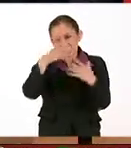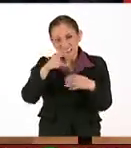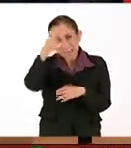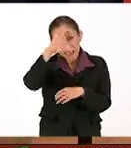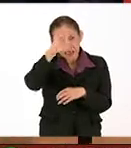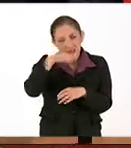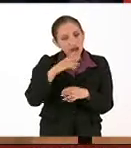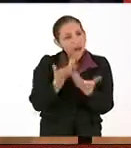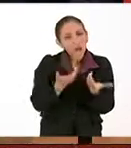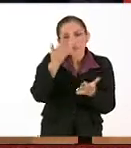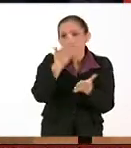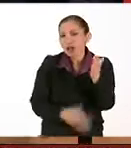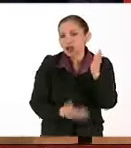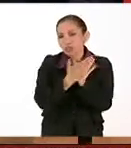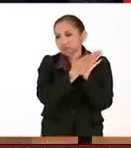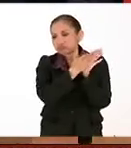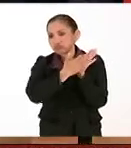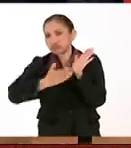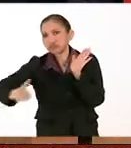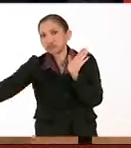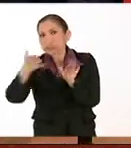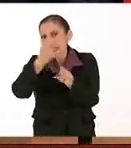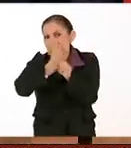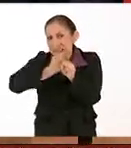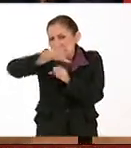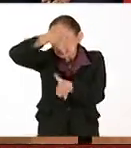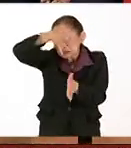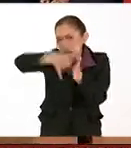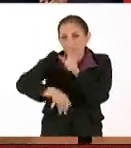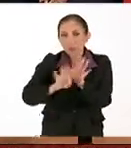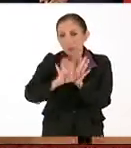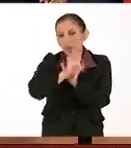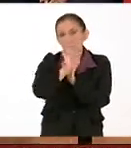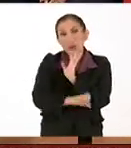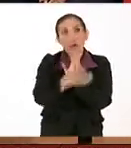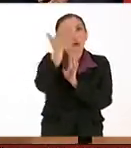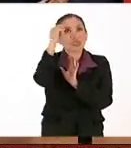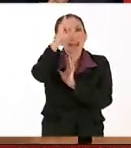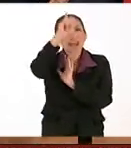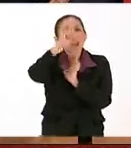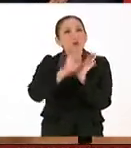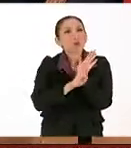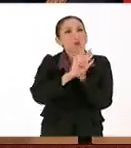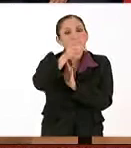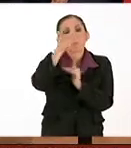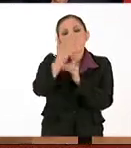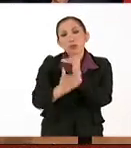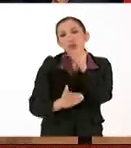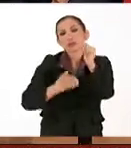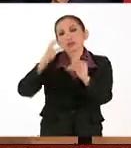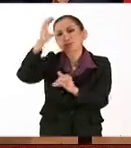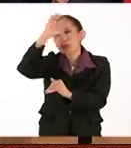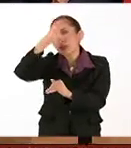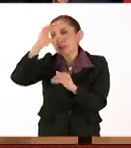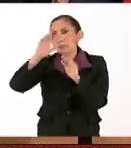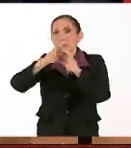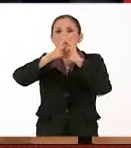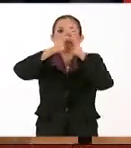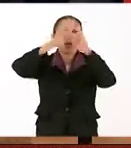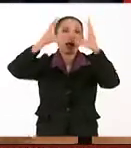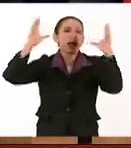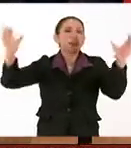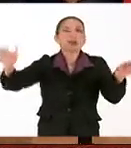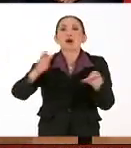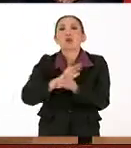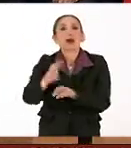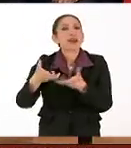entrevista que falta muchísimo camino por recorrer. Me imagino como cuando el hombre llegó a la luna, ¿no? Son procesos científicos impresionantes. ¿Cuáles